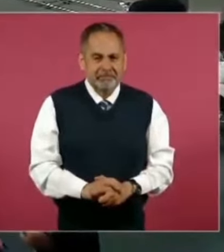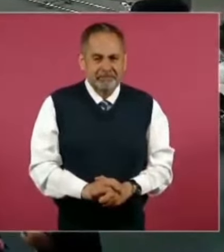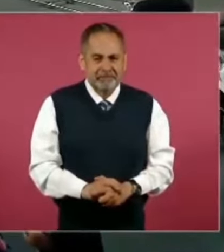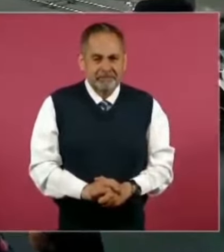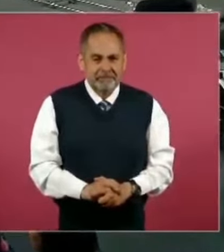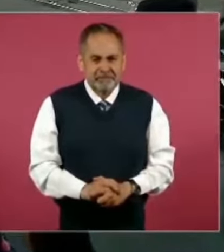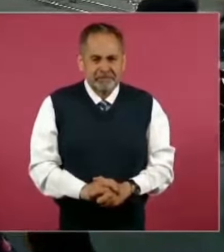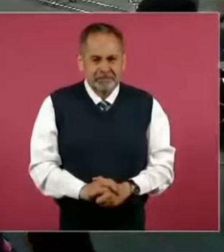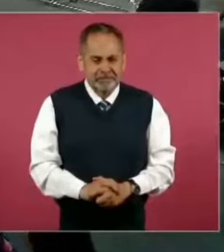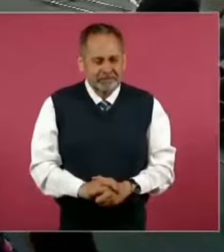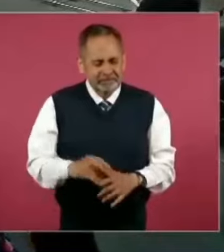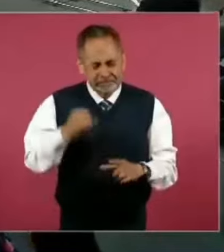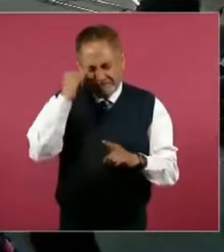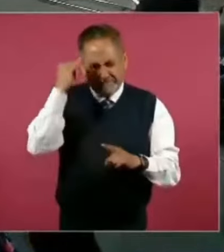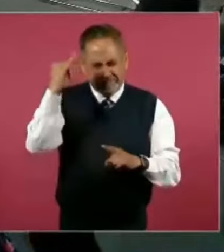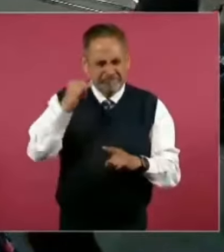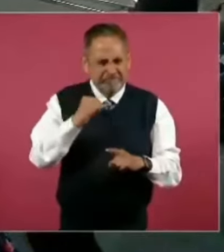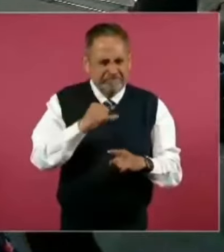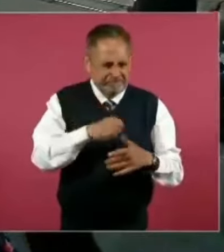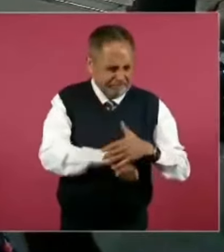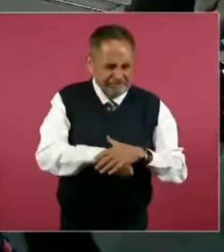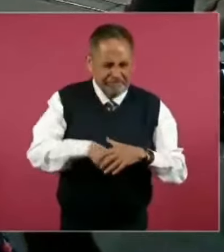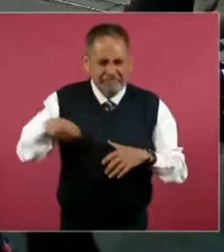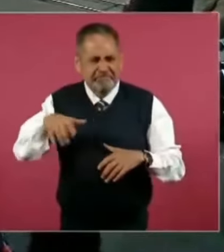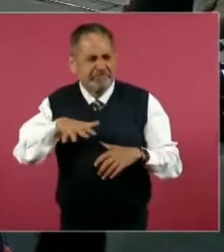Imaginad una espada en medio de un jardín.